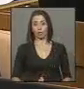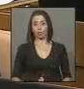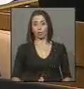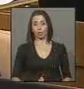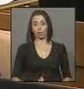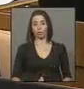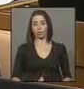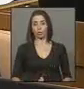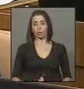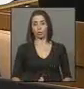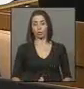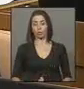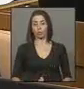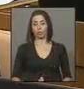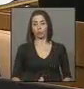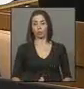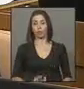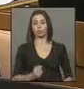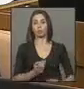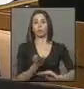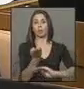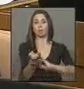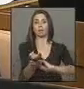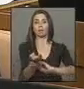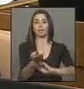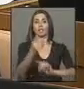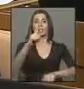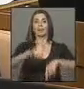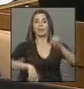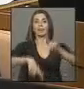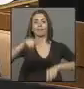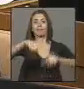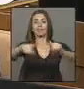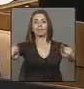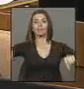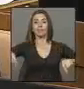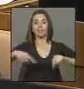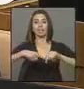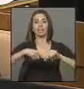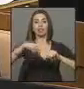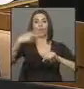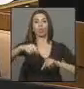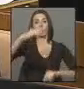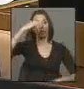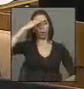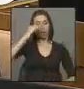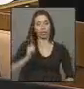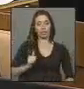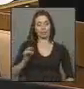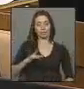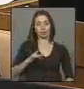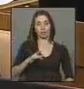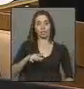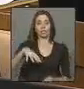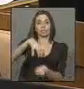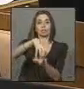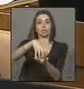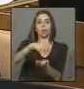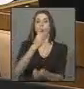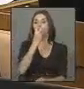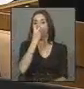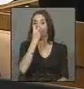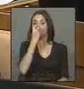el solicitar los terrenos que hoy día están en propiedad del Ejército de Chile en Osorno Ciudad,